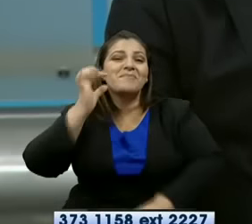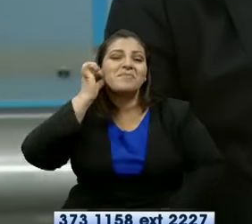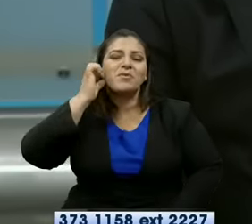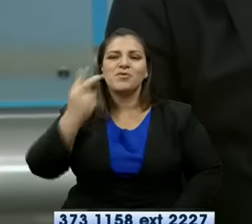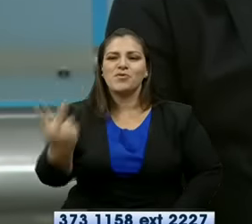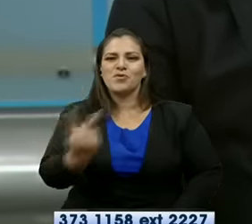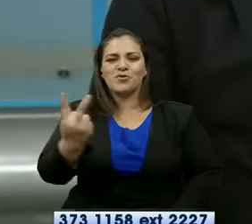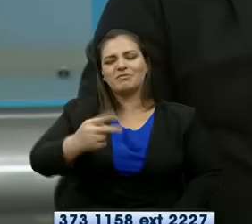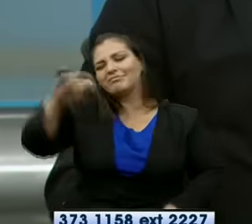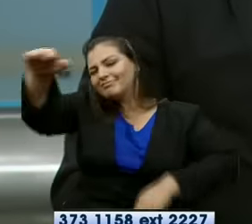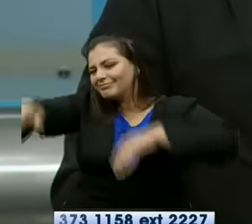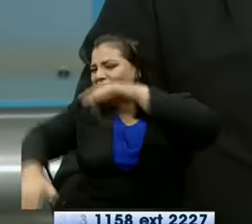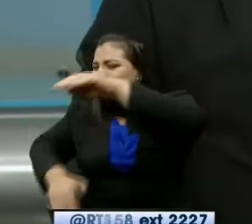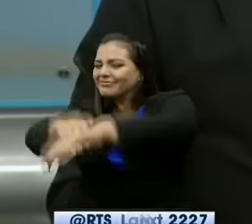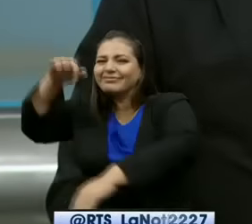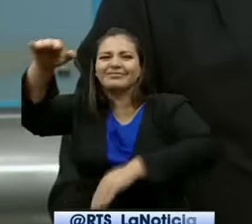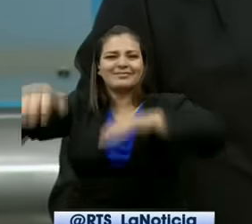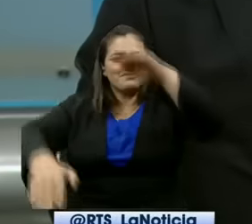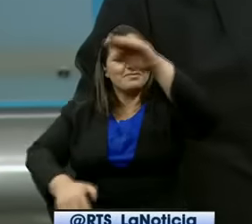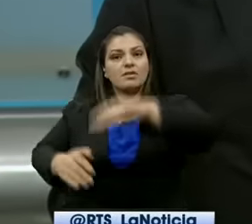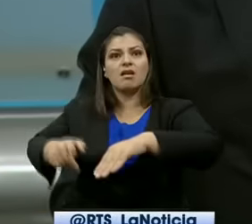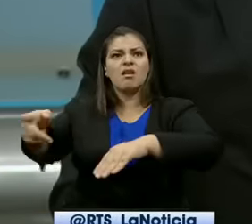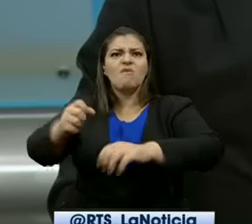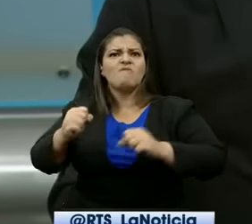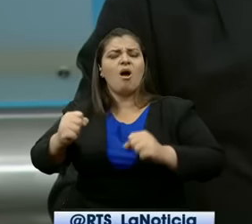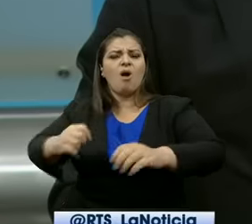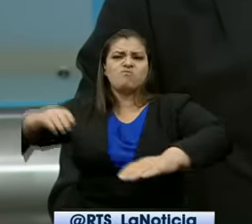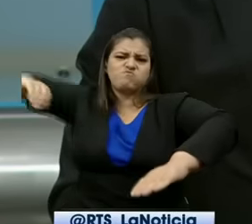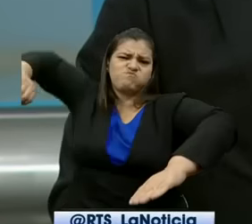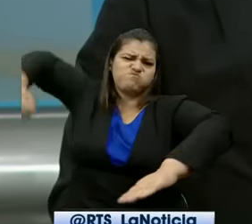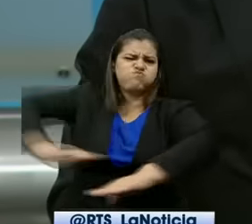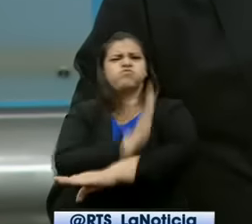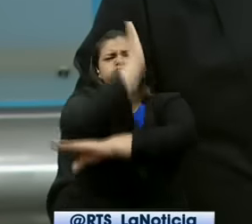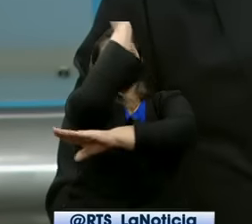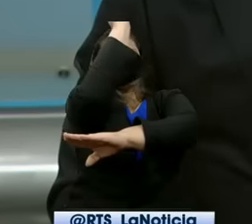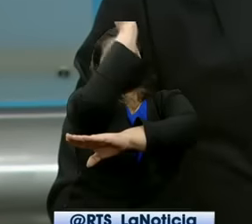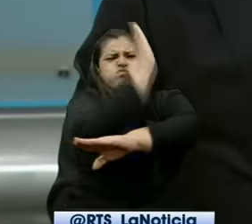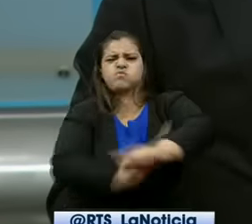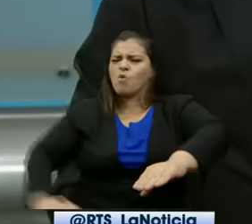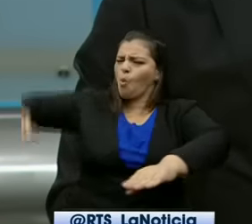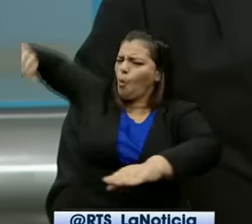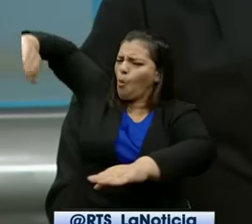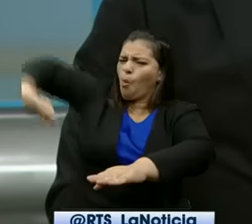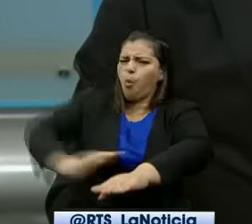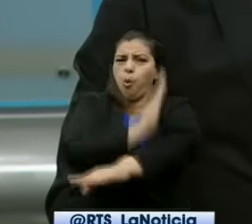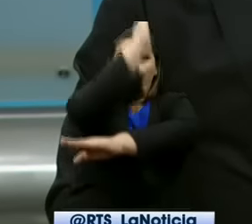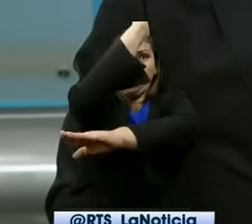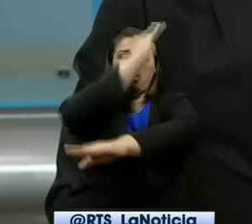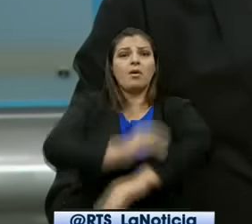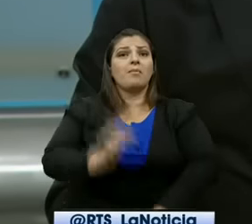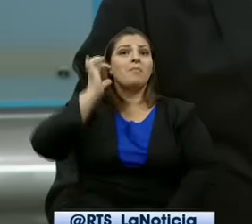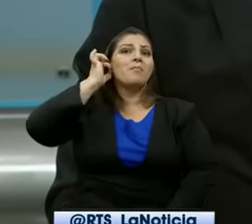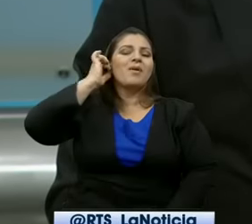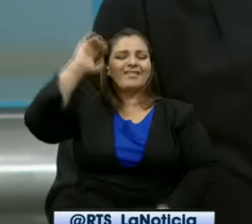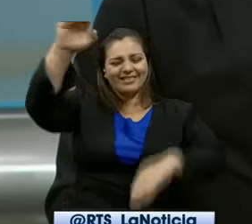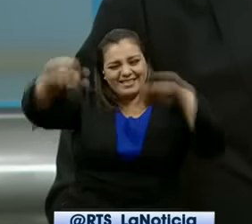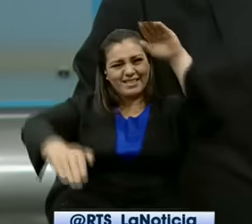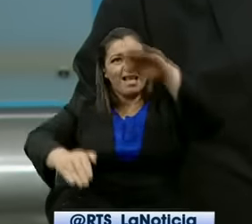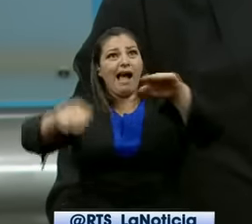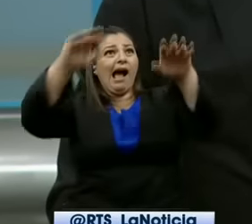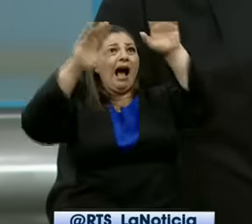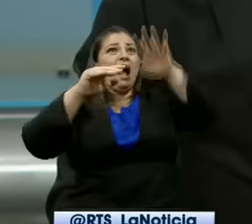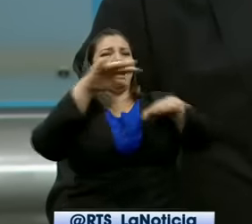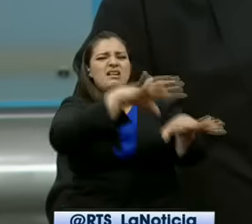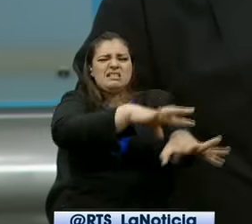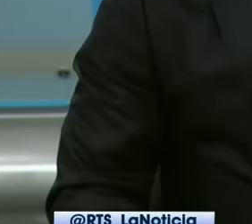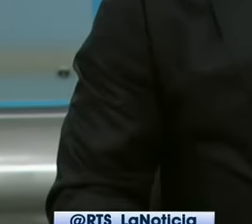por el fuerte oleaje y su progenitor, al intentar salvarla, también perdió la vida. Ambos cadáveres fueron hallados tras esta lamentable tragedia.